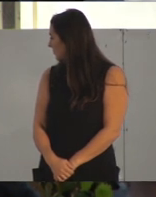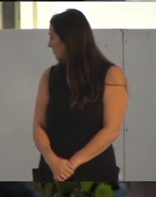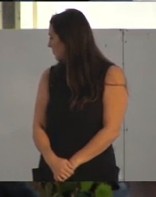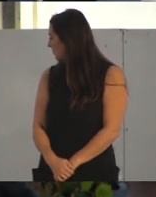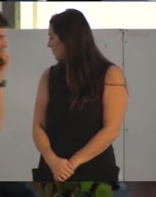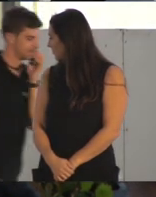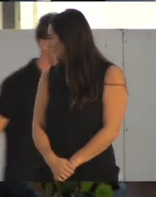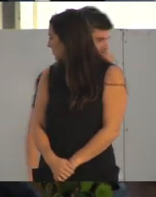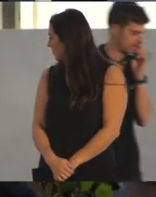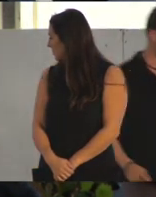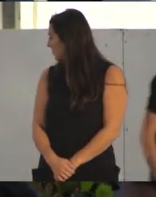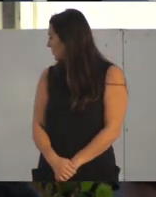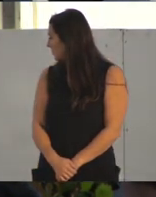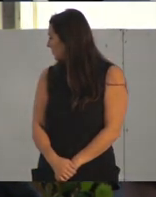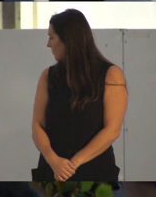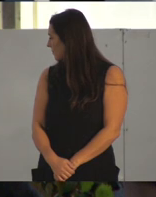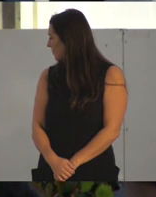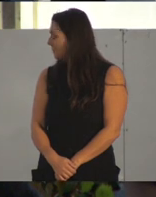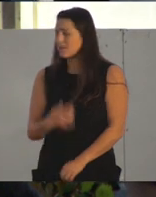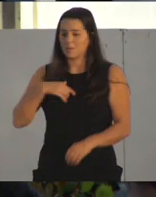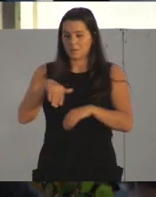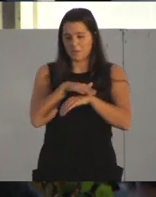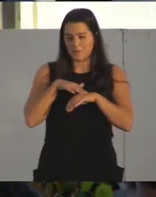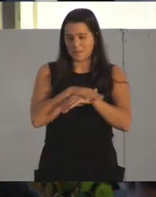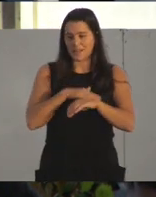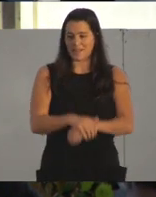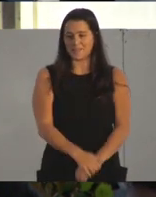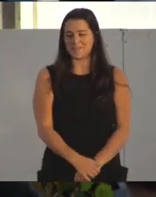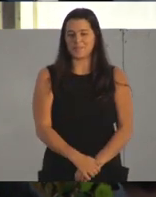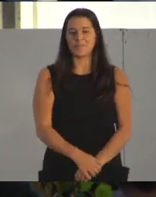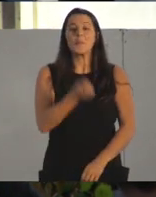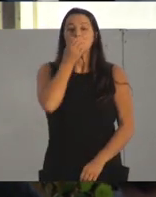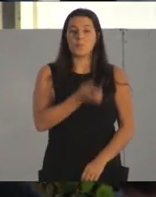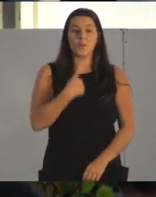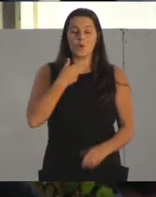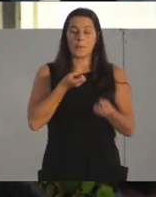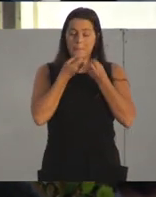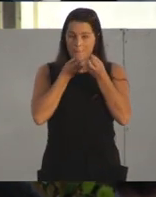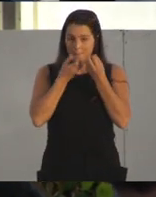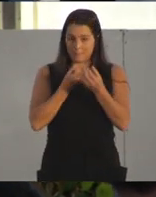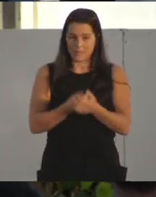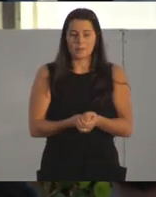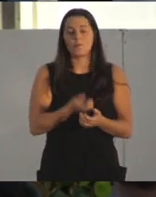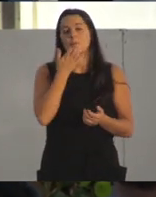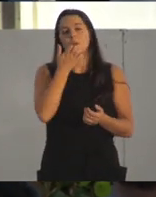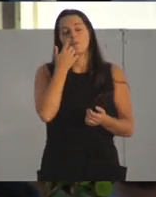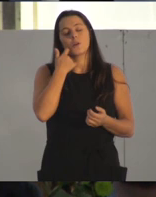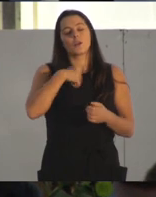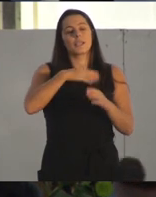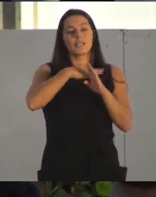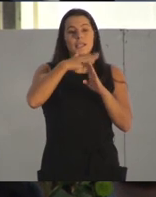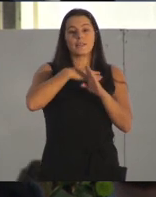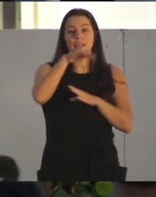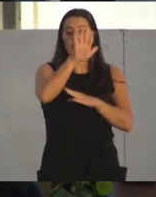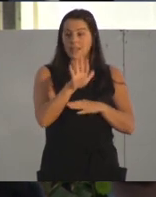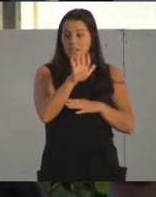Vale, muy bien. Ya lo siento. Bueno, pues lo que os comentaba, por ejemplo, en un nivel 5 podemos